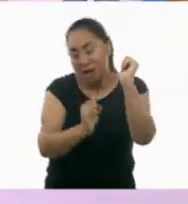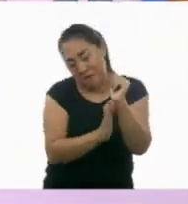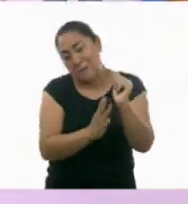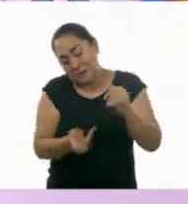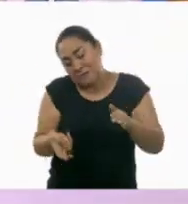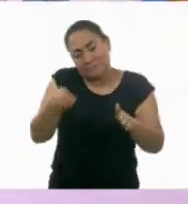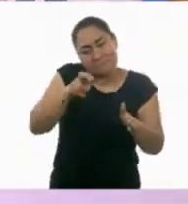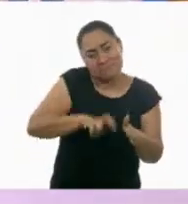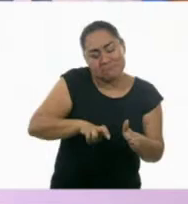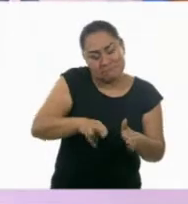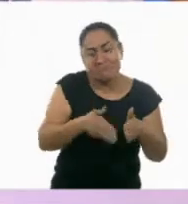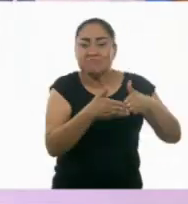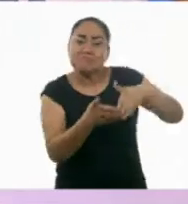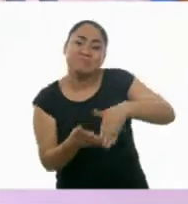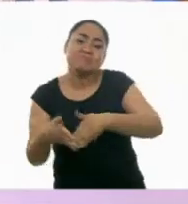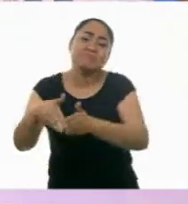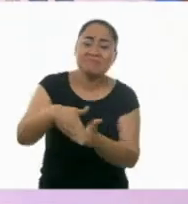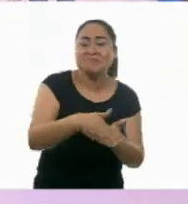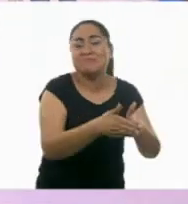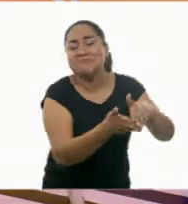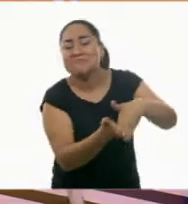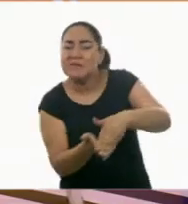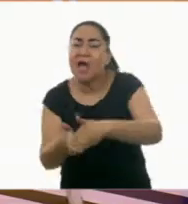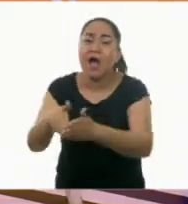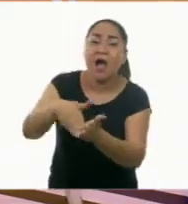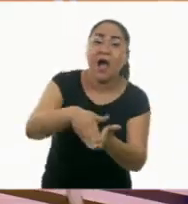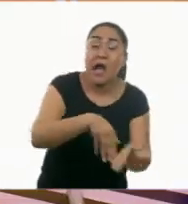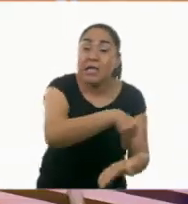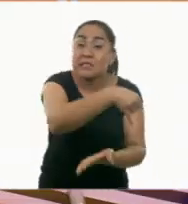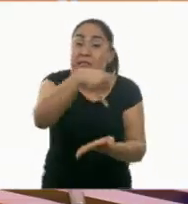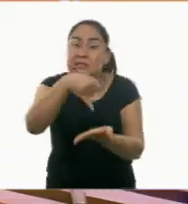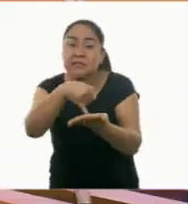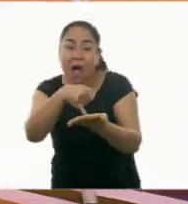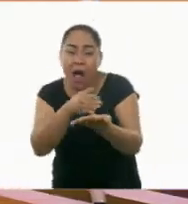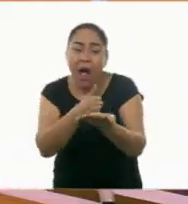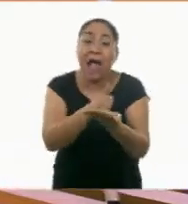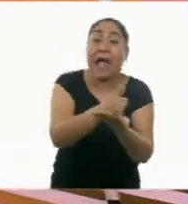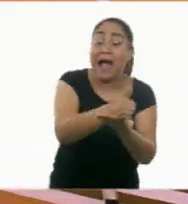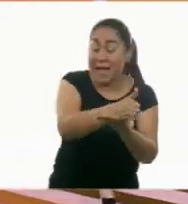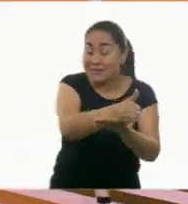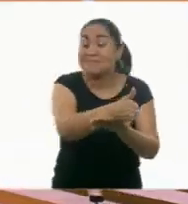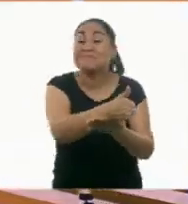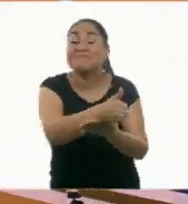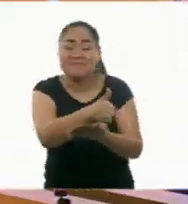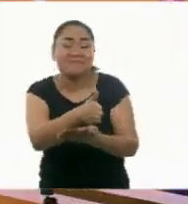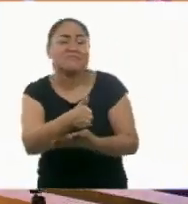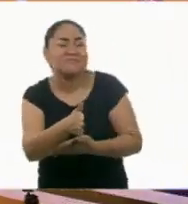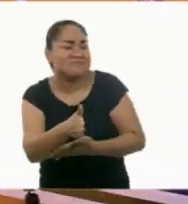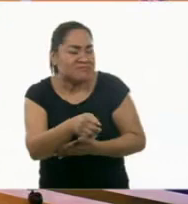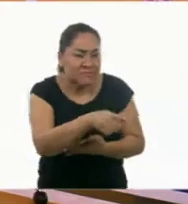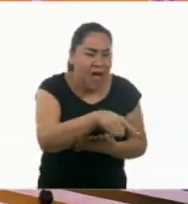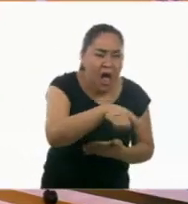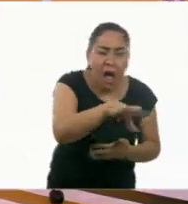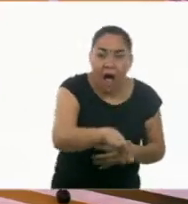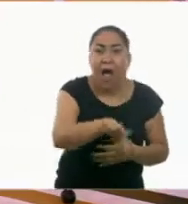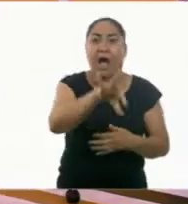fui navegando y a una isla llegué, ba, pe, pe, ba, bam, y a la isla